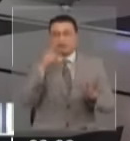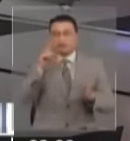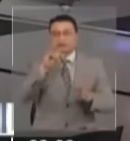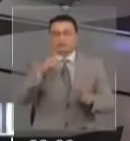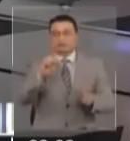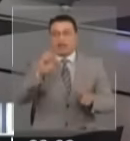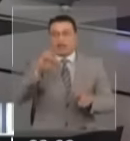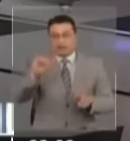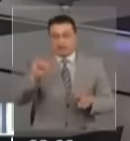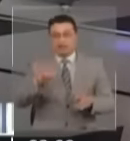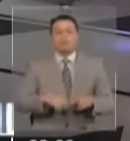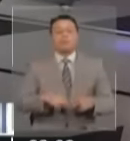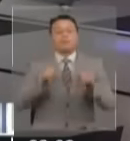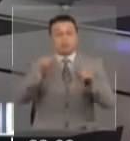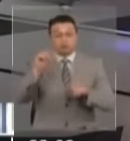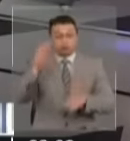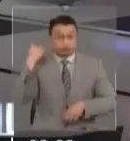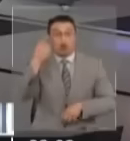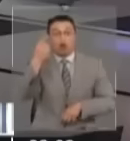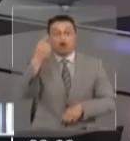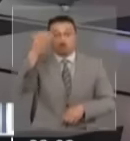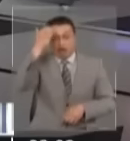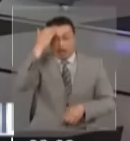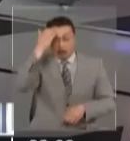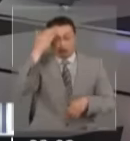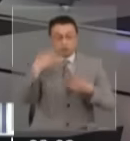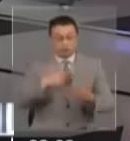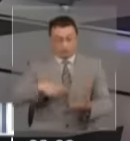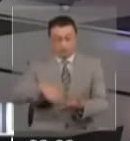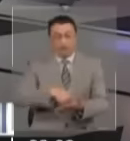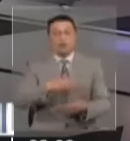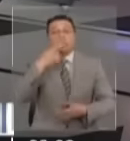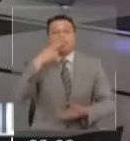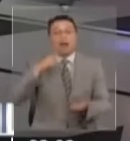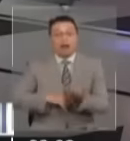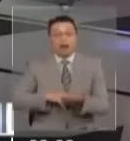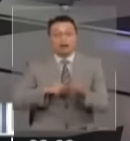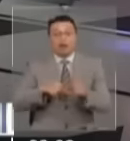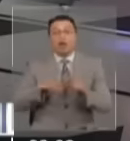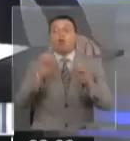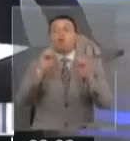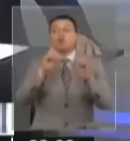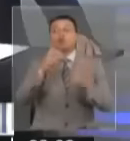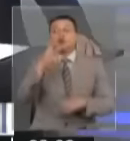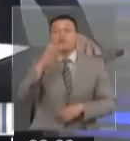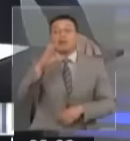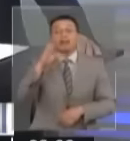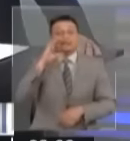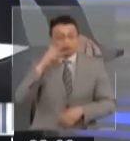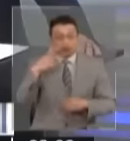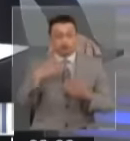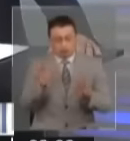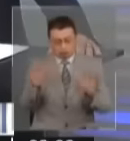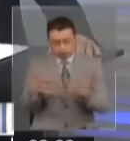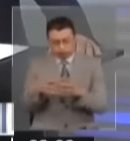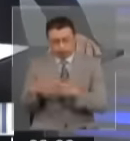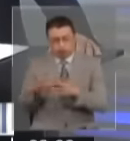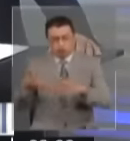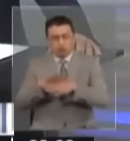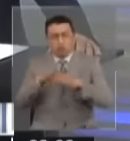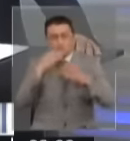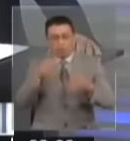Hace poco, el 11 de agosto, sin ir más lejos, me tocó firmar una carta donde muchos vecinos organizados damos cuenta, ¿cierto? Y hacemos una solicitud